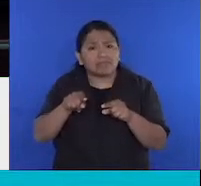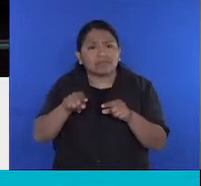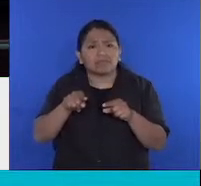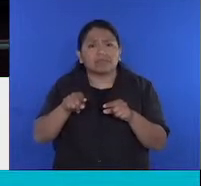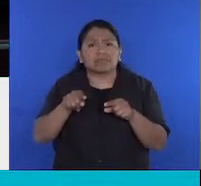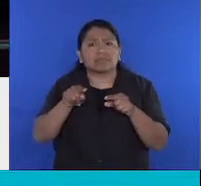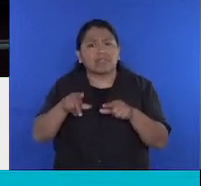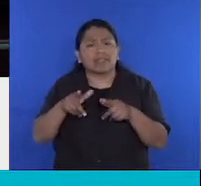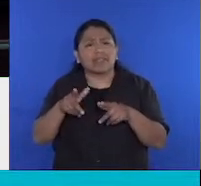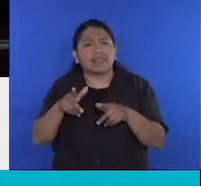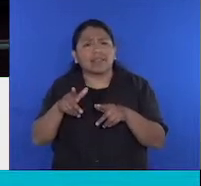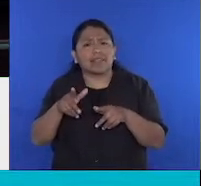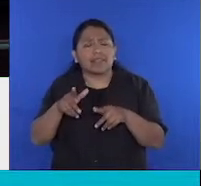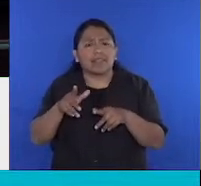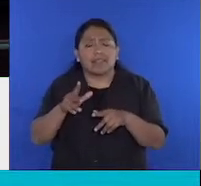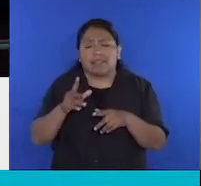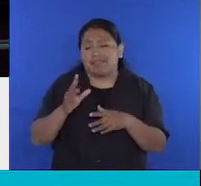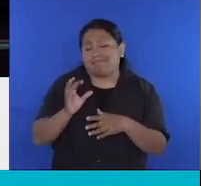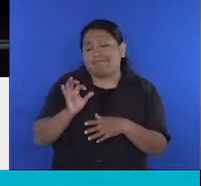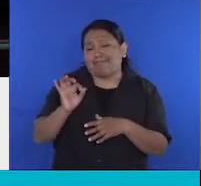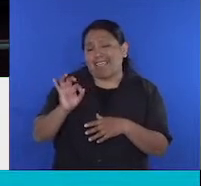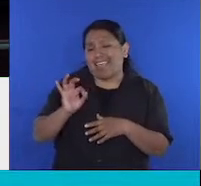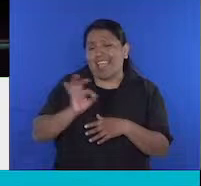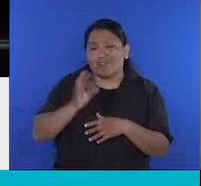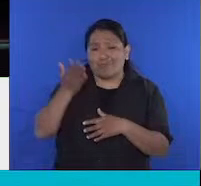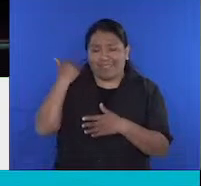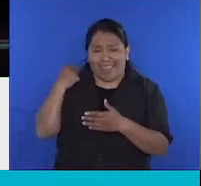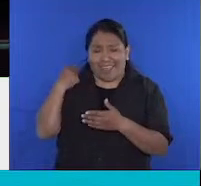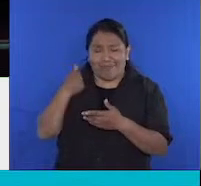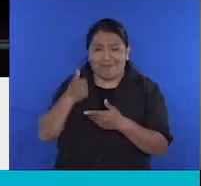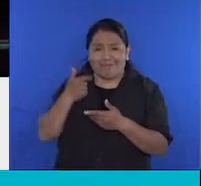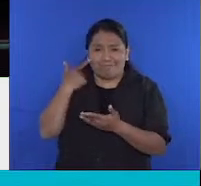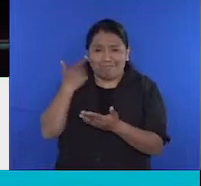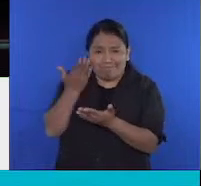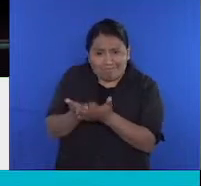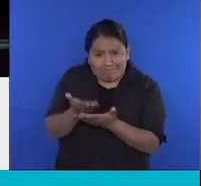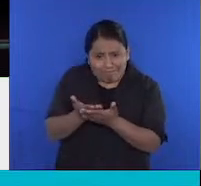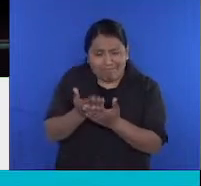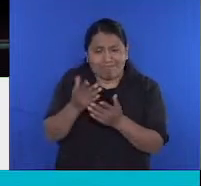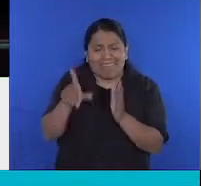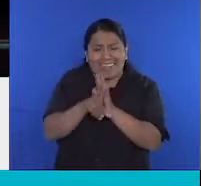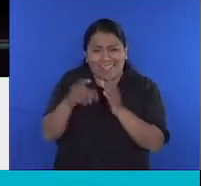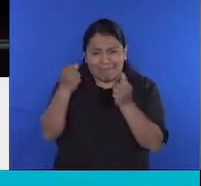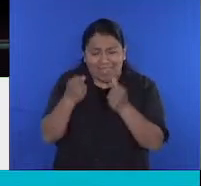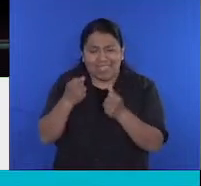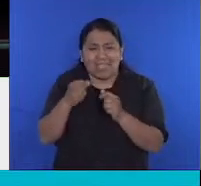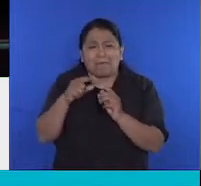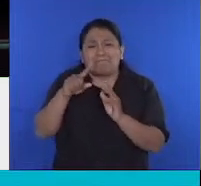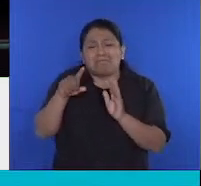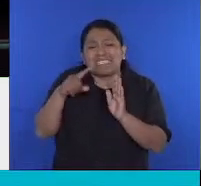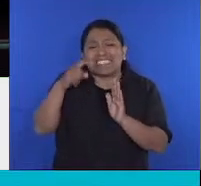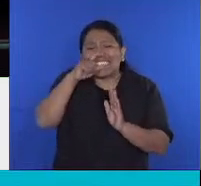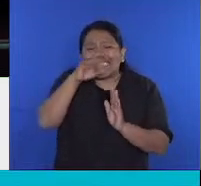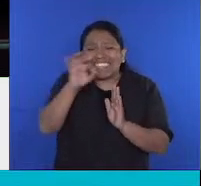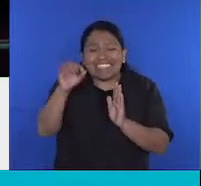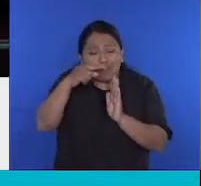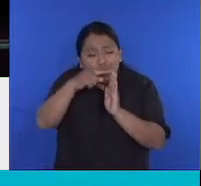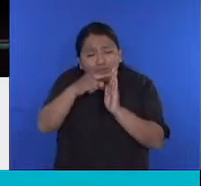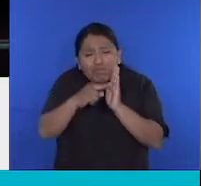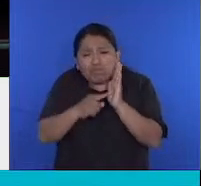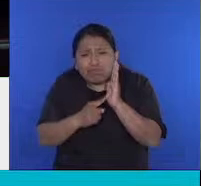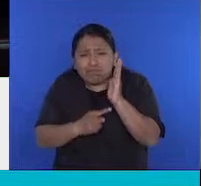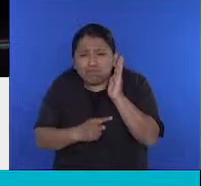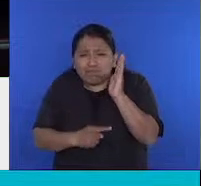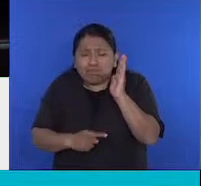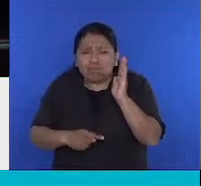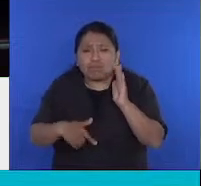proyecto presentado por el Ejecutivo Nacional con más de 700 artículos, que, es cierto, incluían